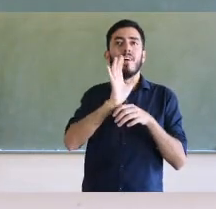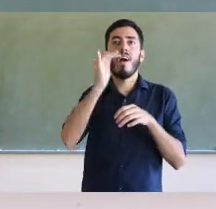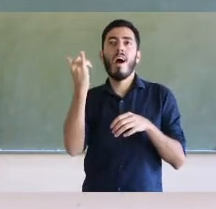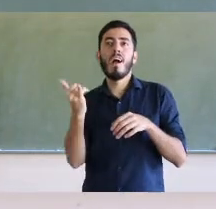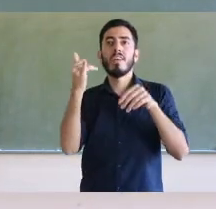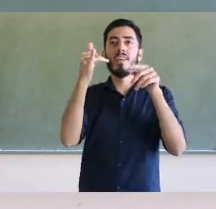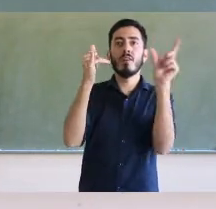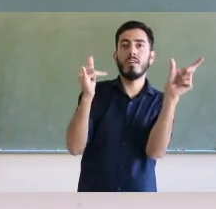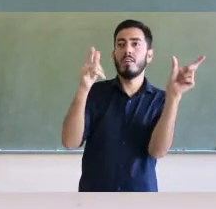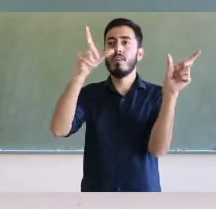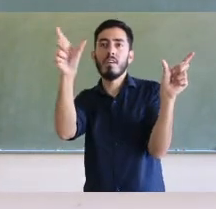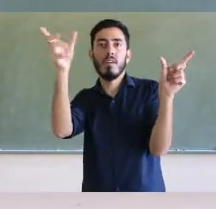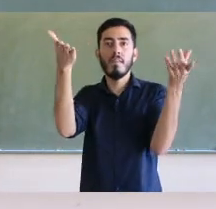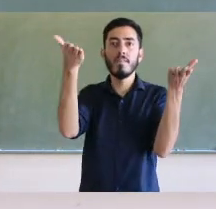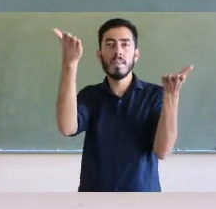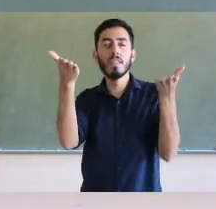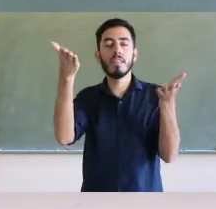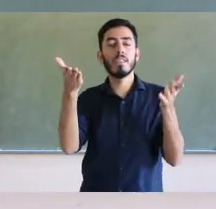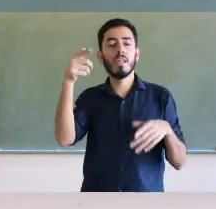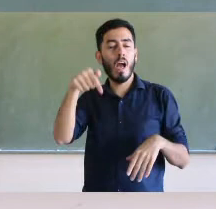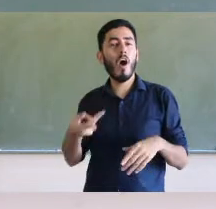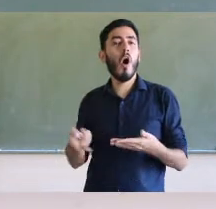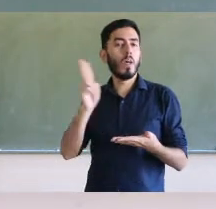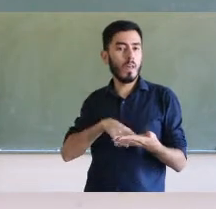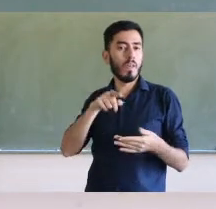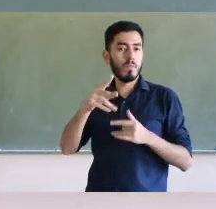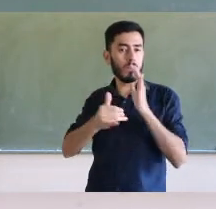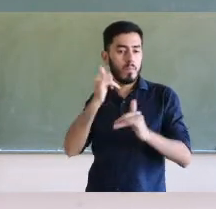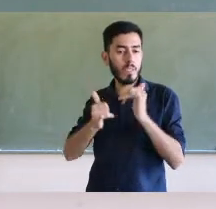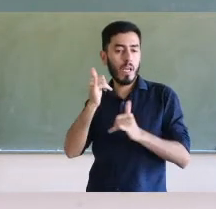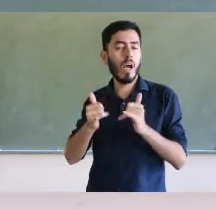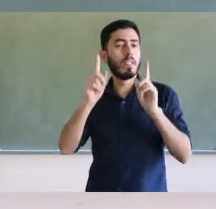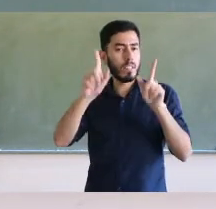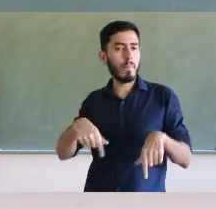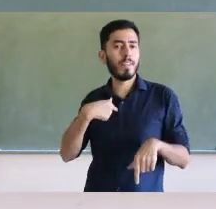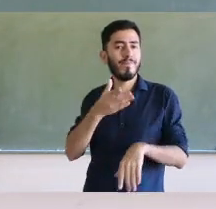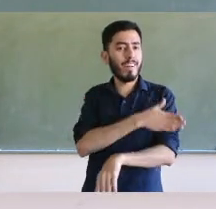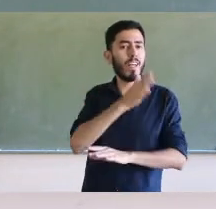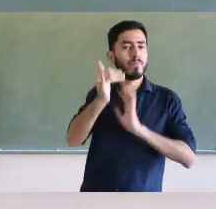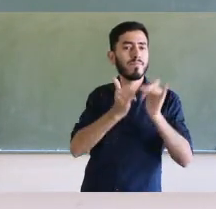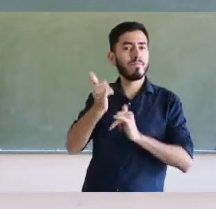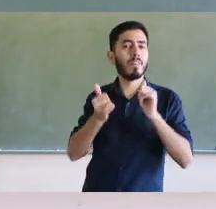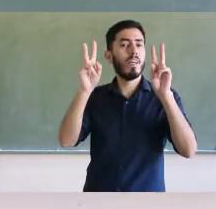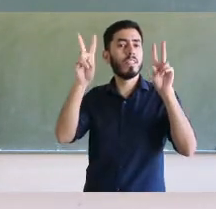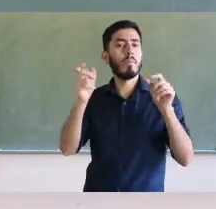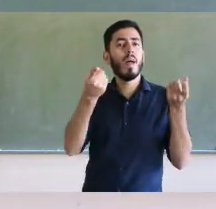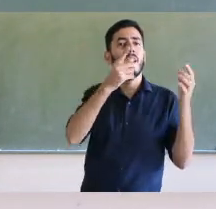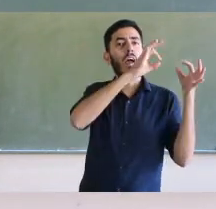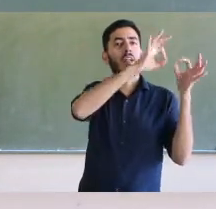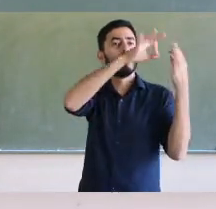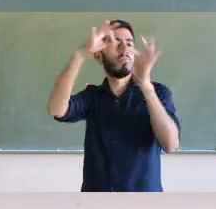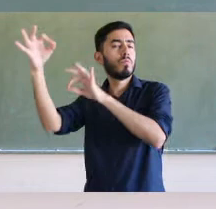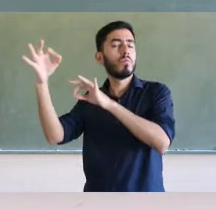miembros. Volvemos, ¿sí? A estas ecuaciones y también habíamos hablado de un lenguaje coloquial y un lenguaje simbólico.